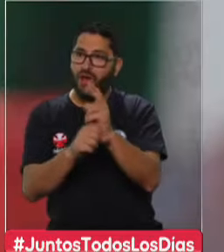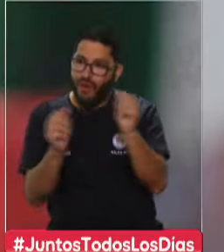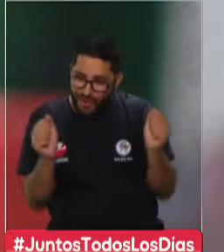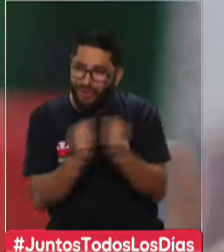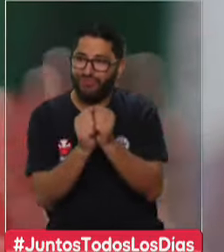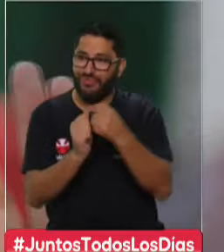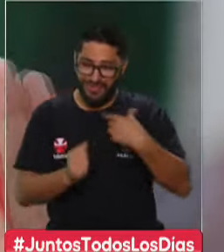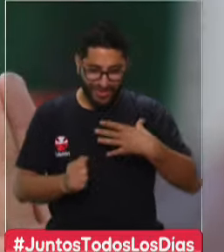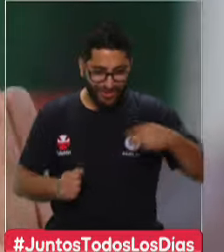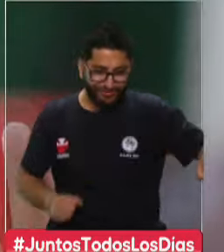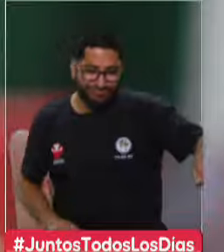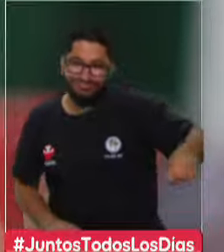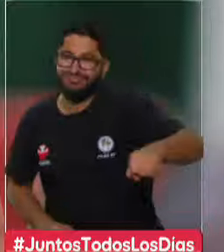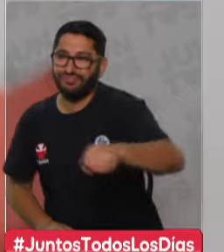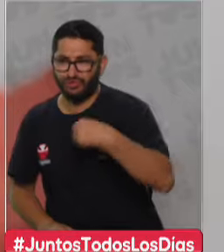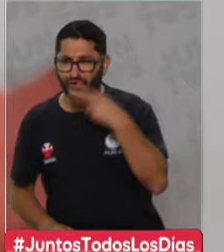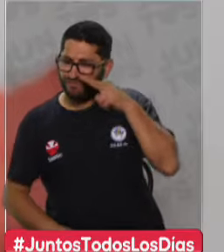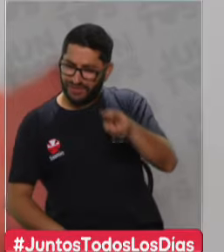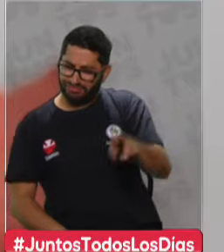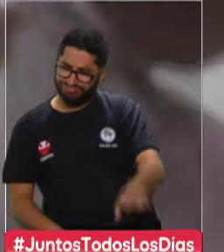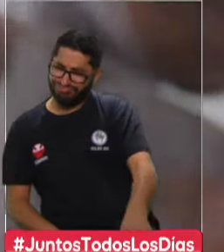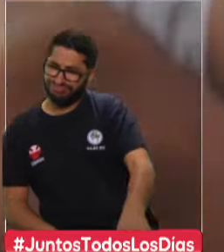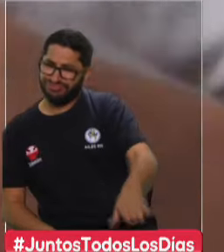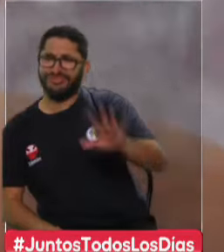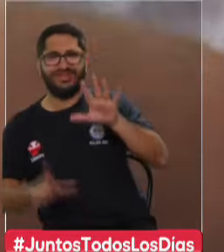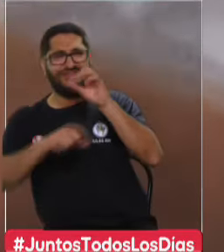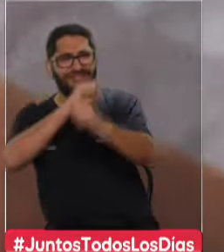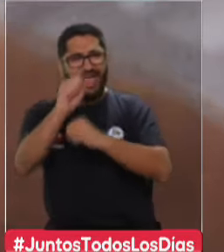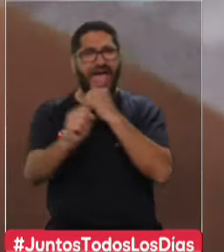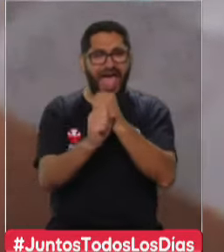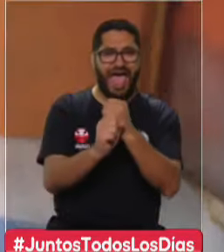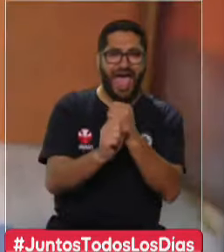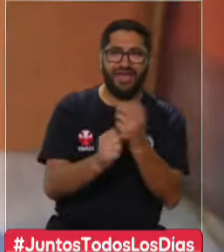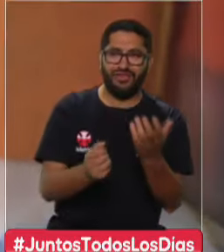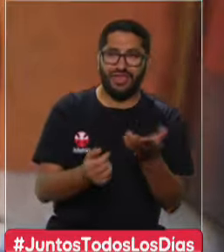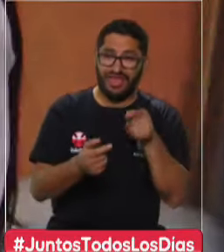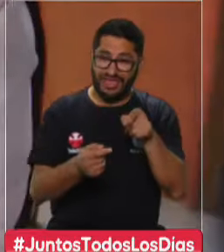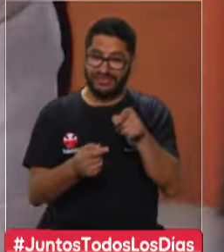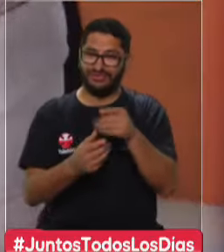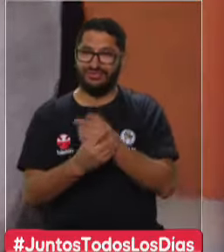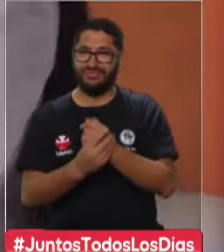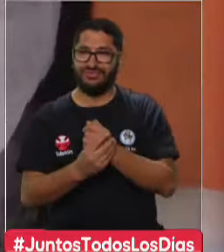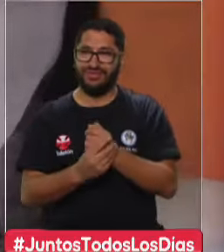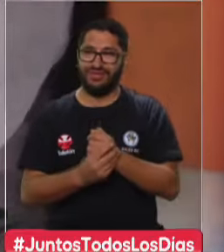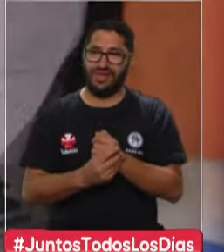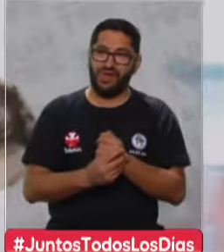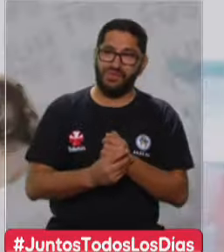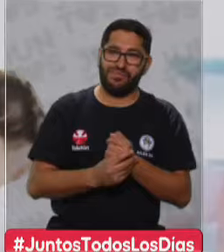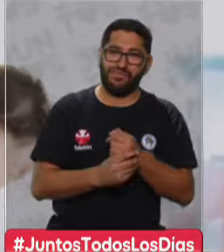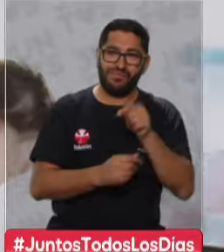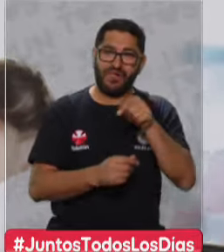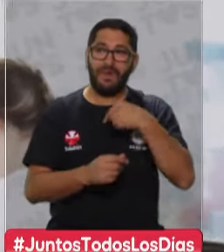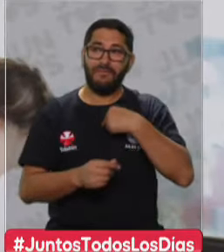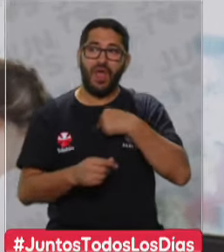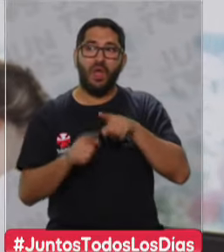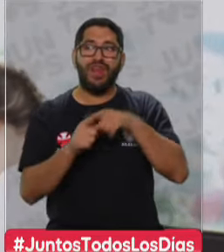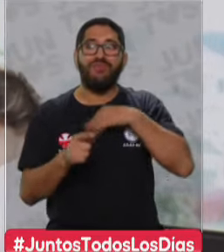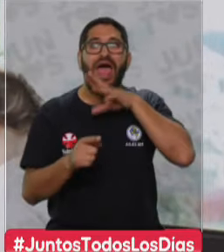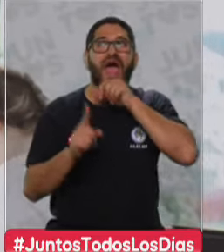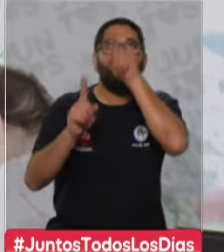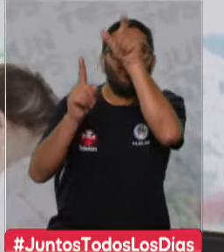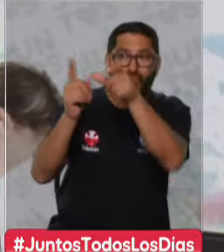de chico, yo creo que 7 años. Y ella mi terapeuta favorita ahí, en Teletón. Y ahí te encontrás con